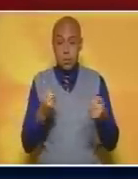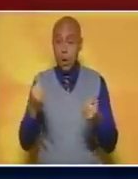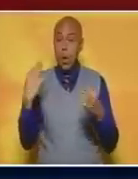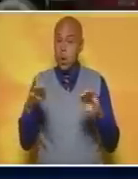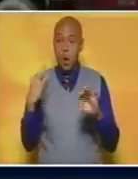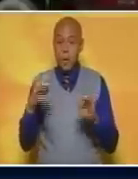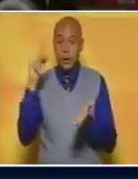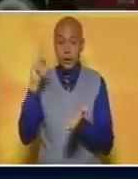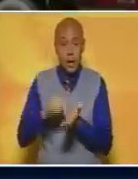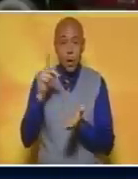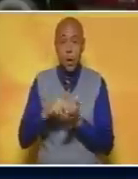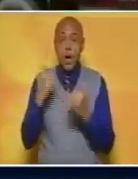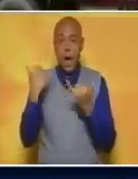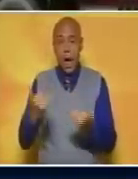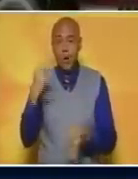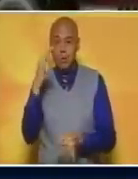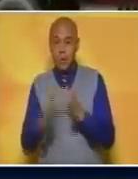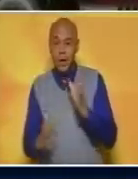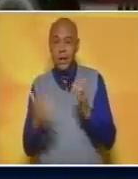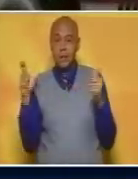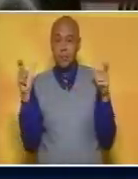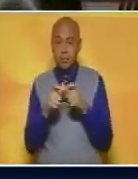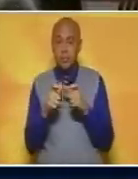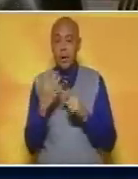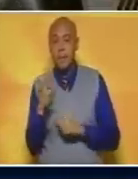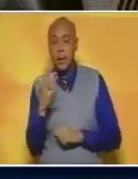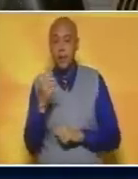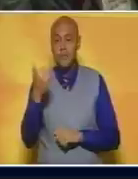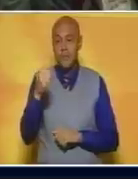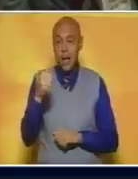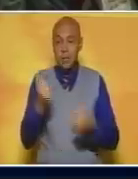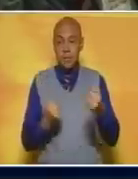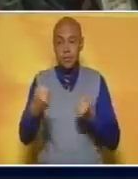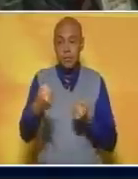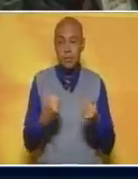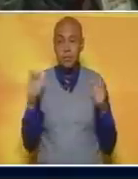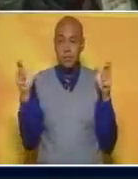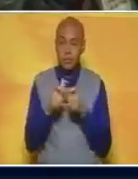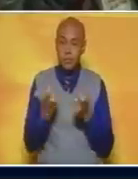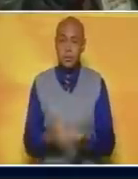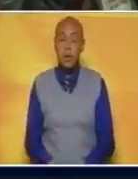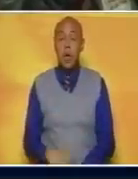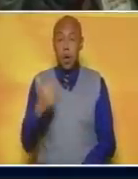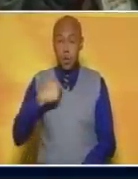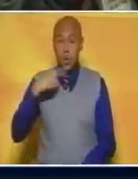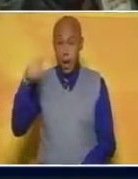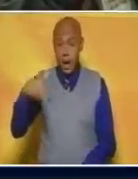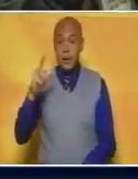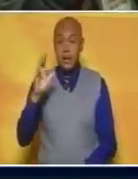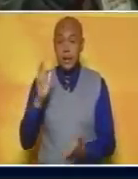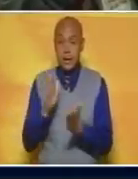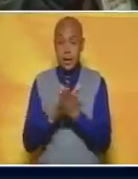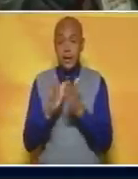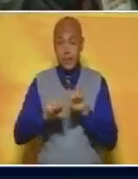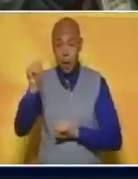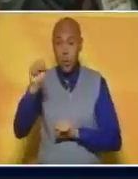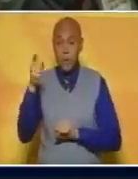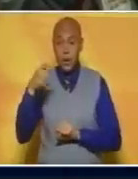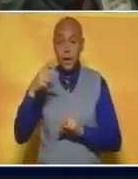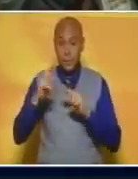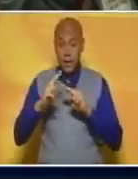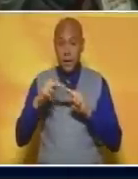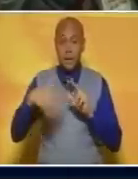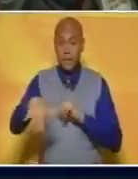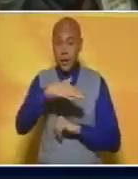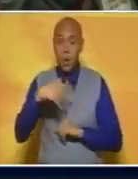gasolina. Actualmente, en ocasiones, solo arriban 10. La cantidad de combustible que recibimos en el estado Táchira está íntimamente ligado